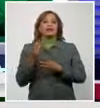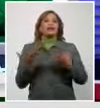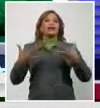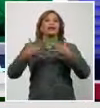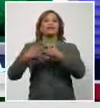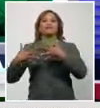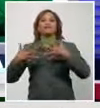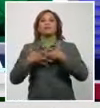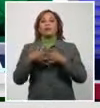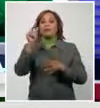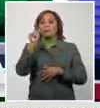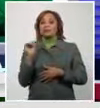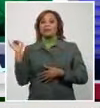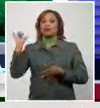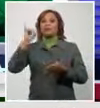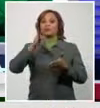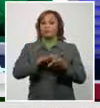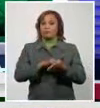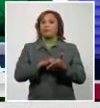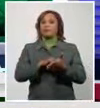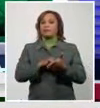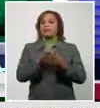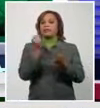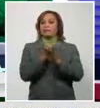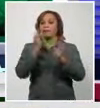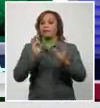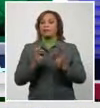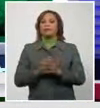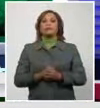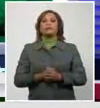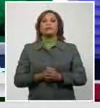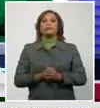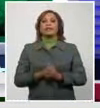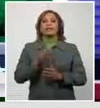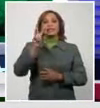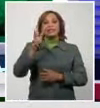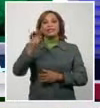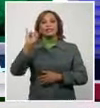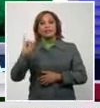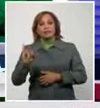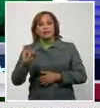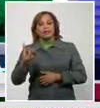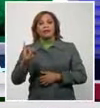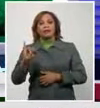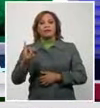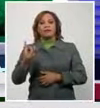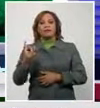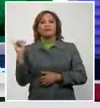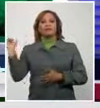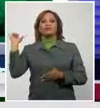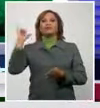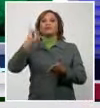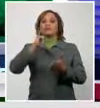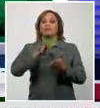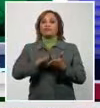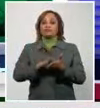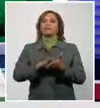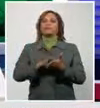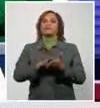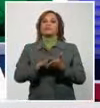con viajeros que se han confirmado. Y 36 fueron importados en el día de